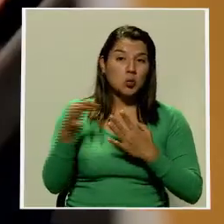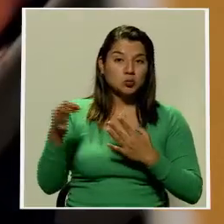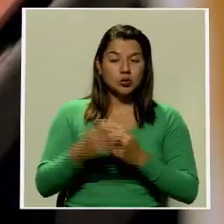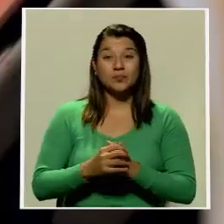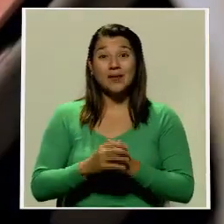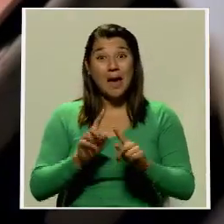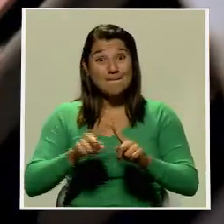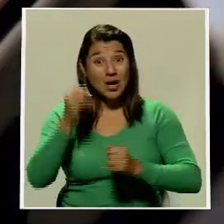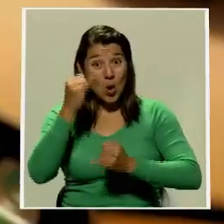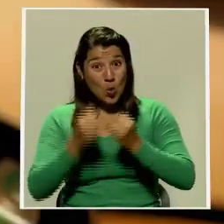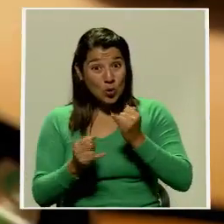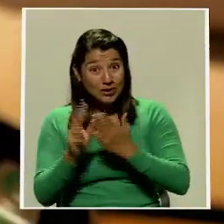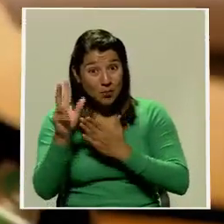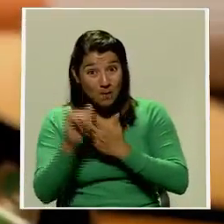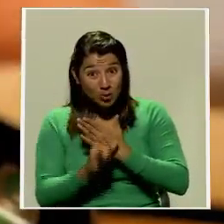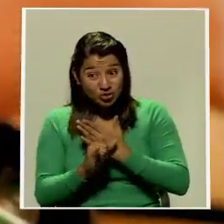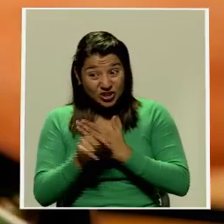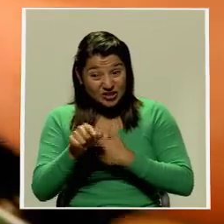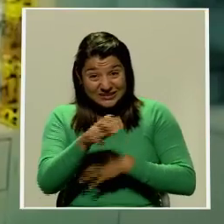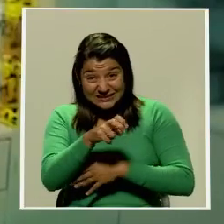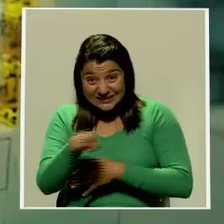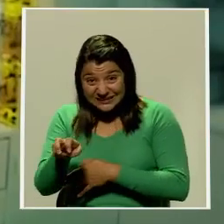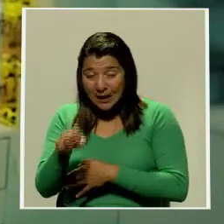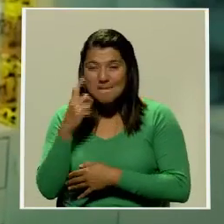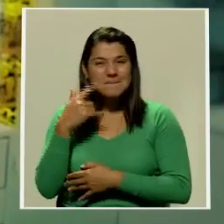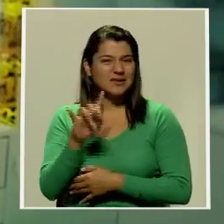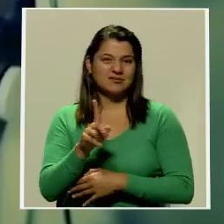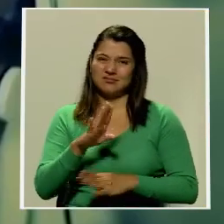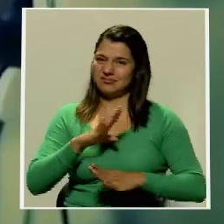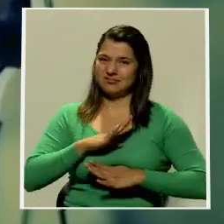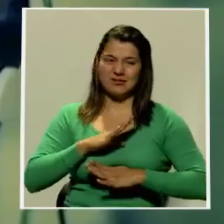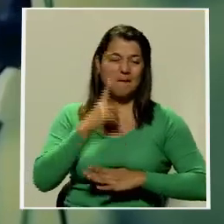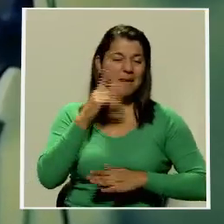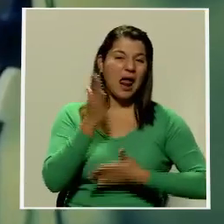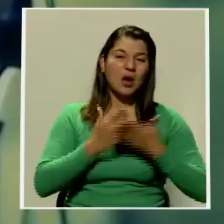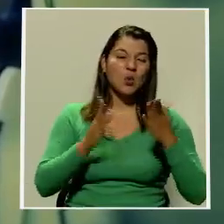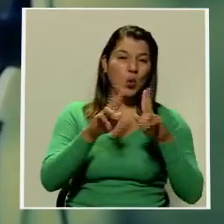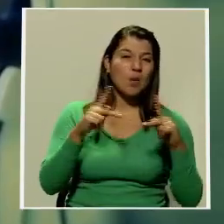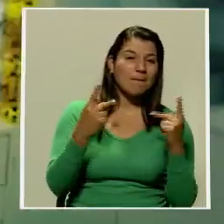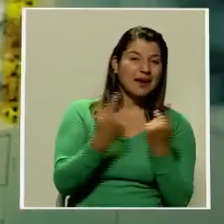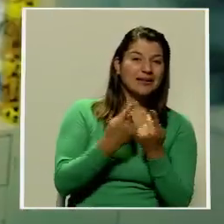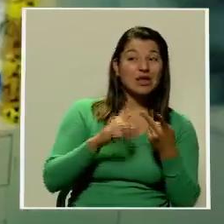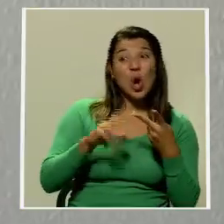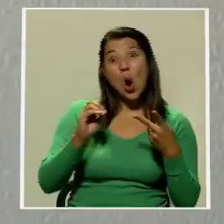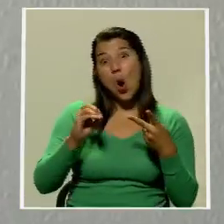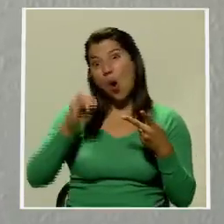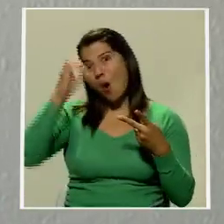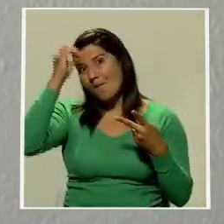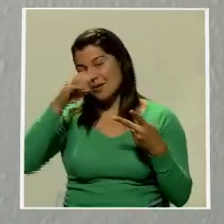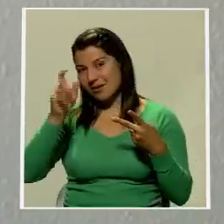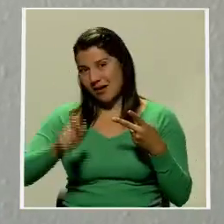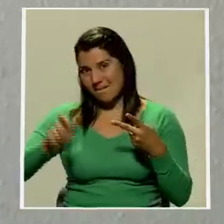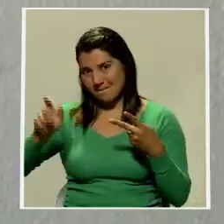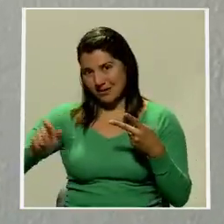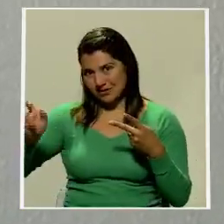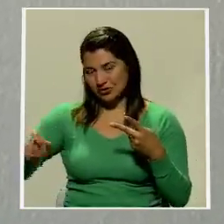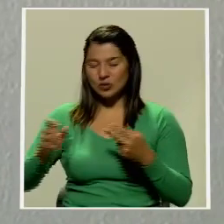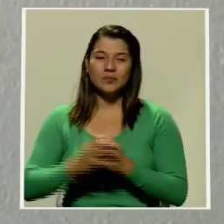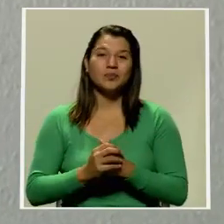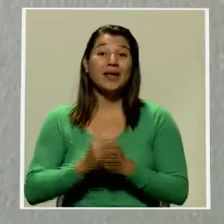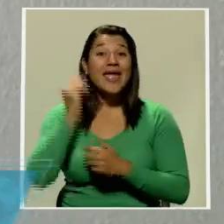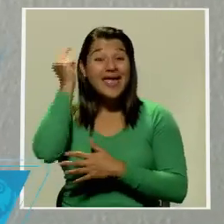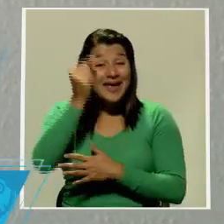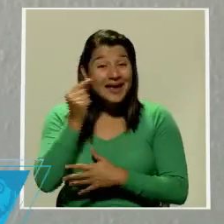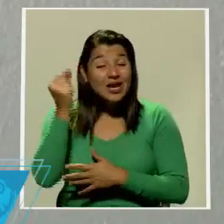este último proyecto no parece caer nada bien en algunas bancadas ni en sectores sociales. La realidad es que el gobierno a